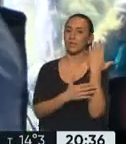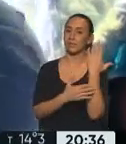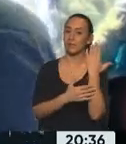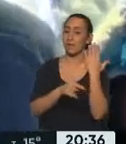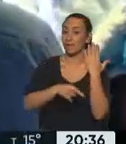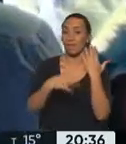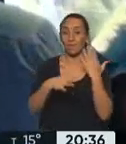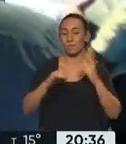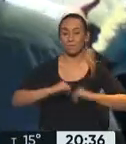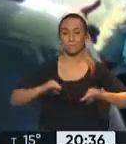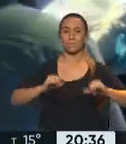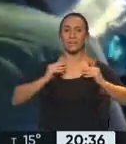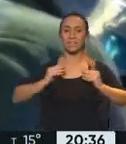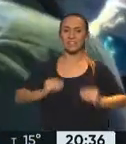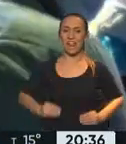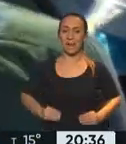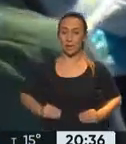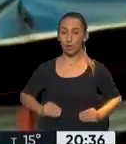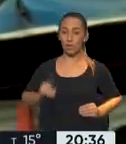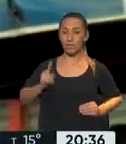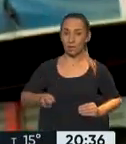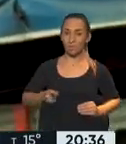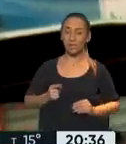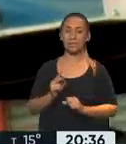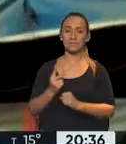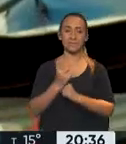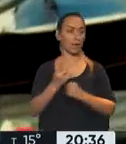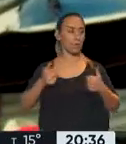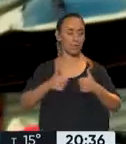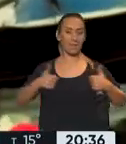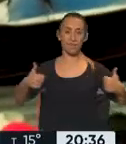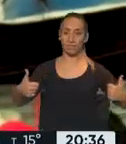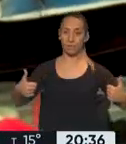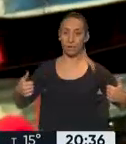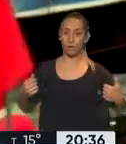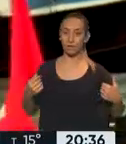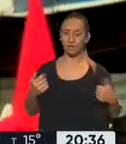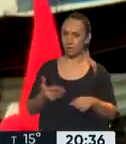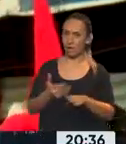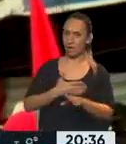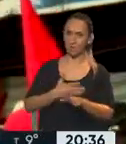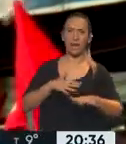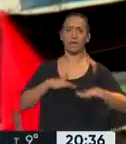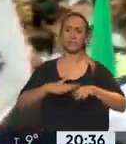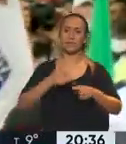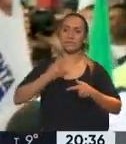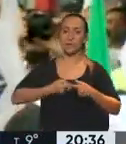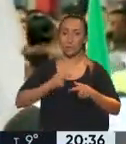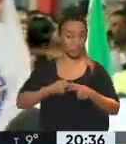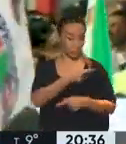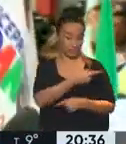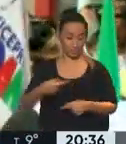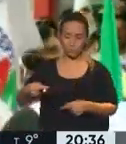tiene que hacer su campaña con chaleco antibalas sí. Y mayor seguridad. Porque, de hecho, tuvo que cancelar varias de las actividades que tenía esta